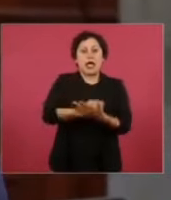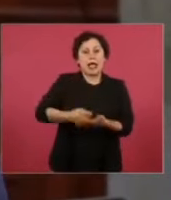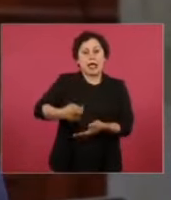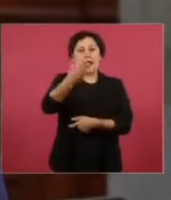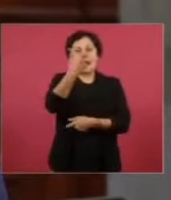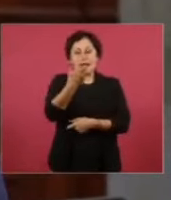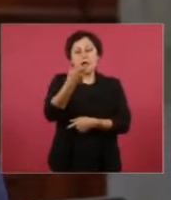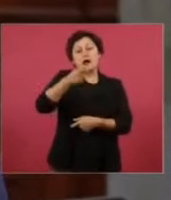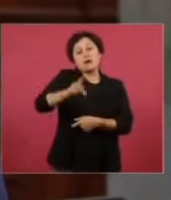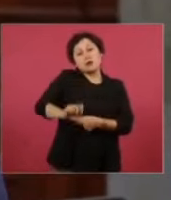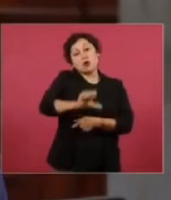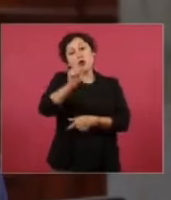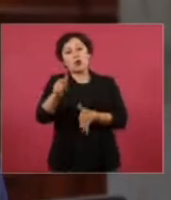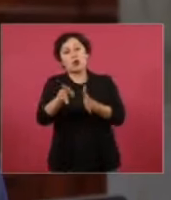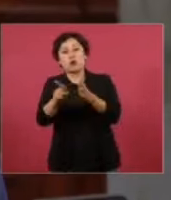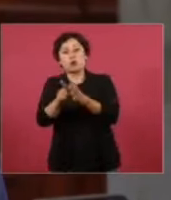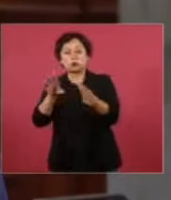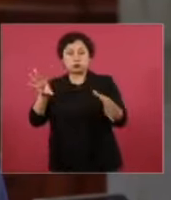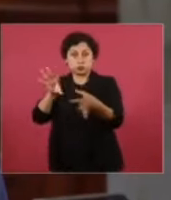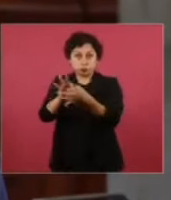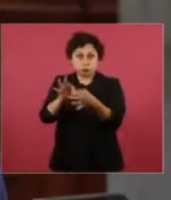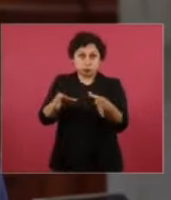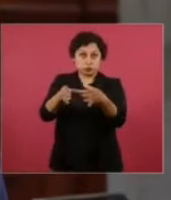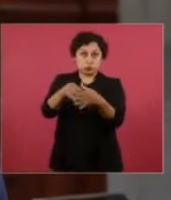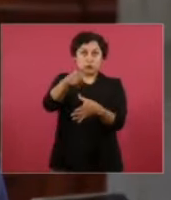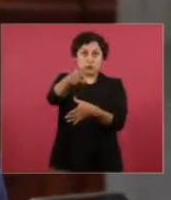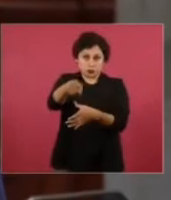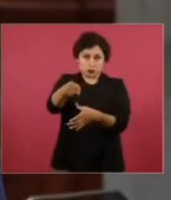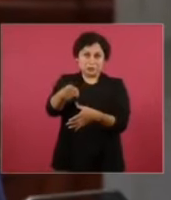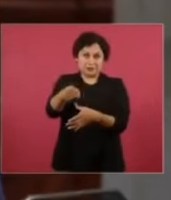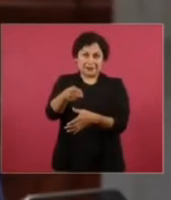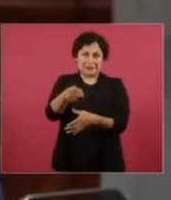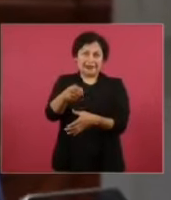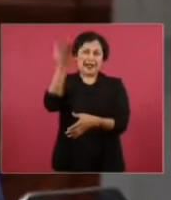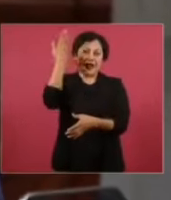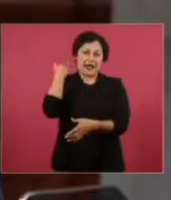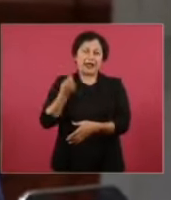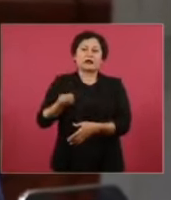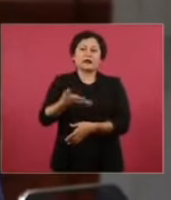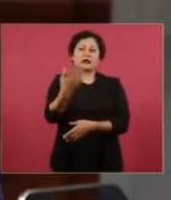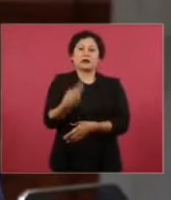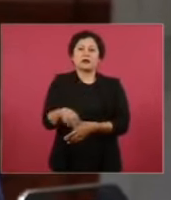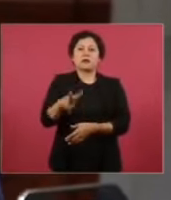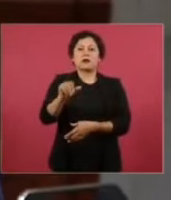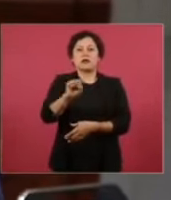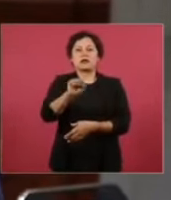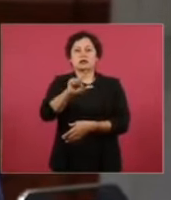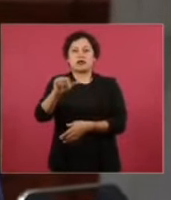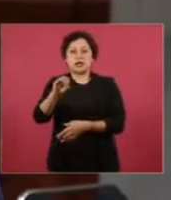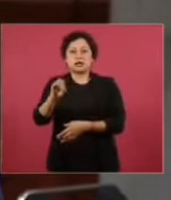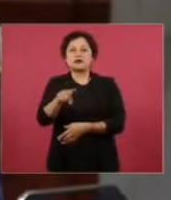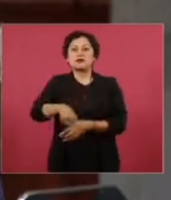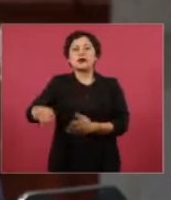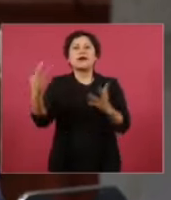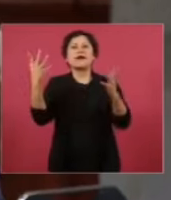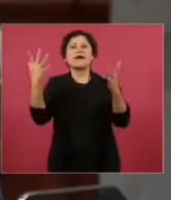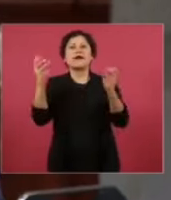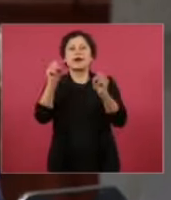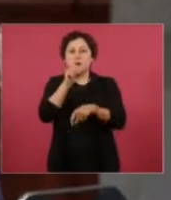amigas, y además dice que el otro día en el correo una señora, una ancianita, la quería agarrar a